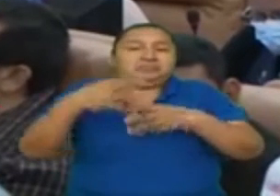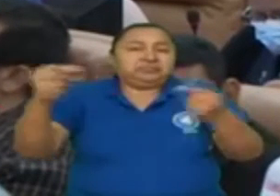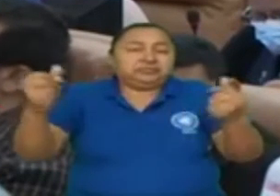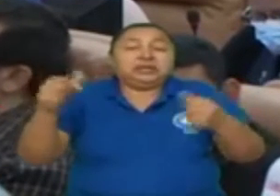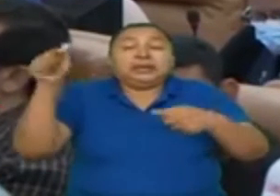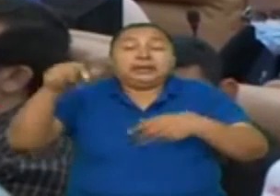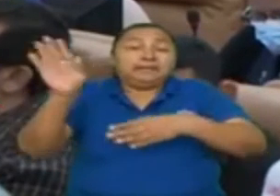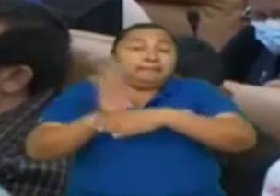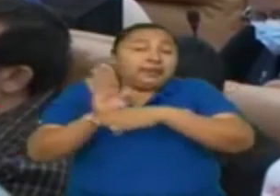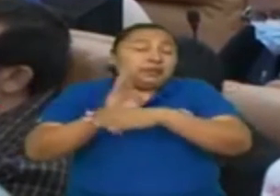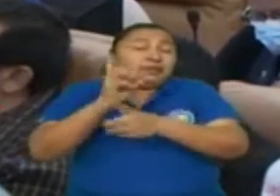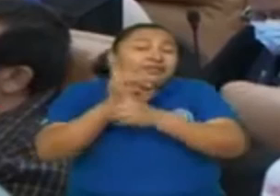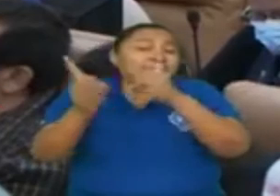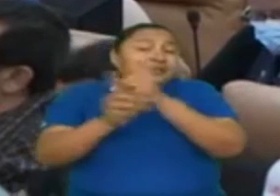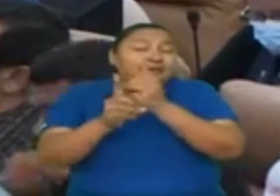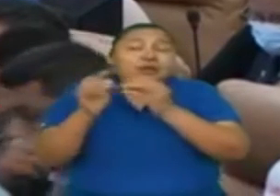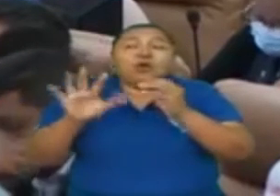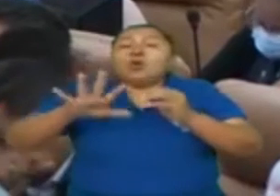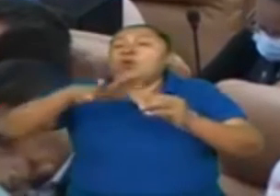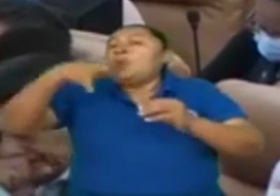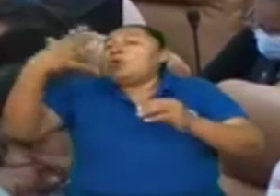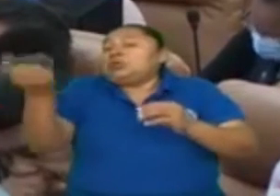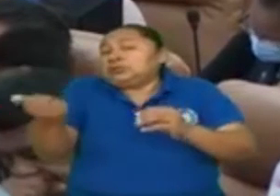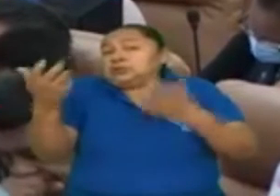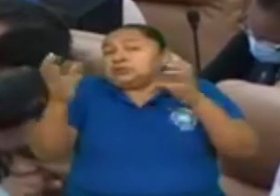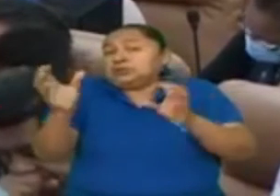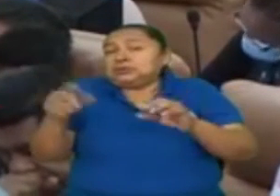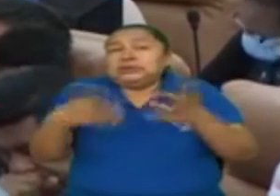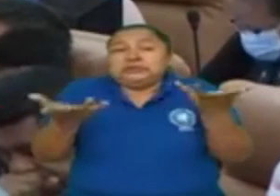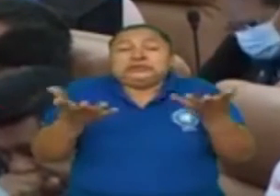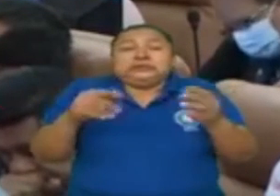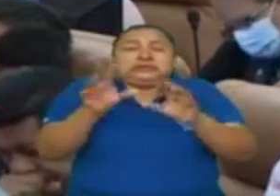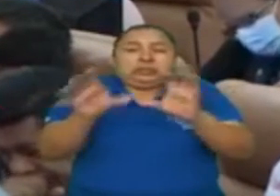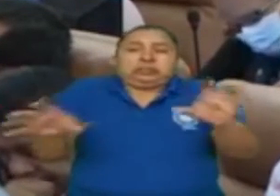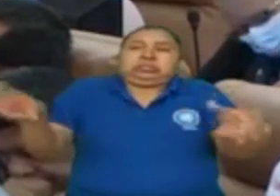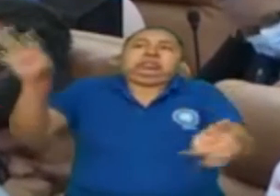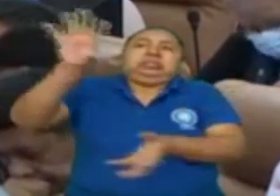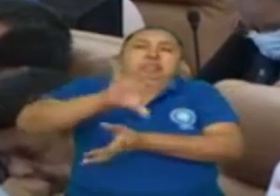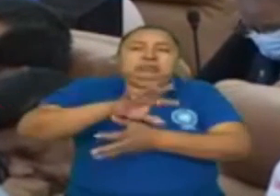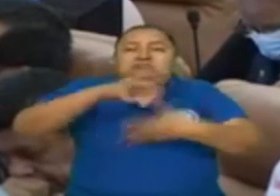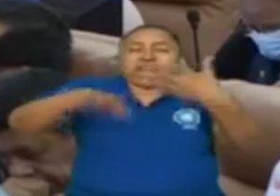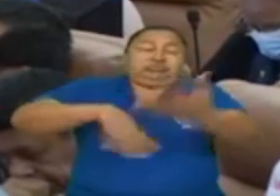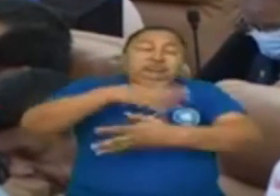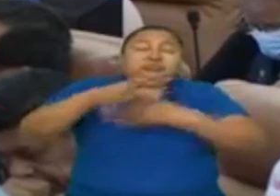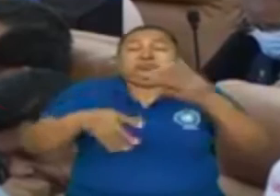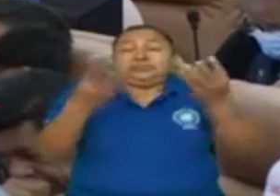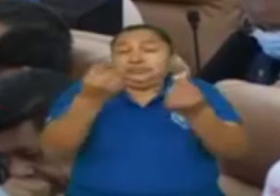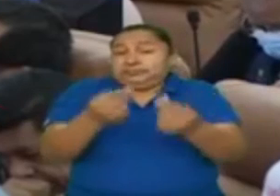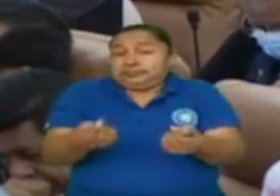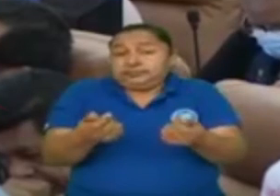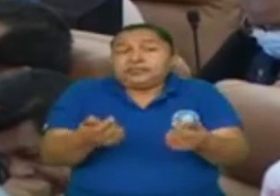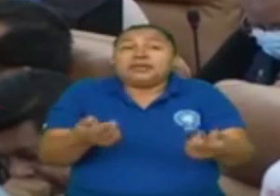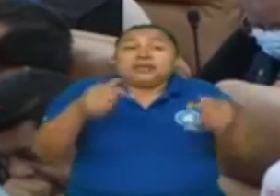que reemplazar poniendo de cabeza al mundo financiero. Y ahí entramos nosotros para ajustar